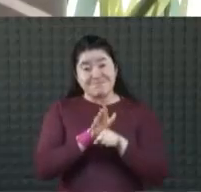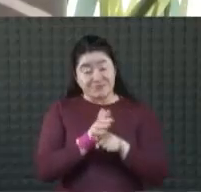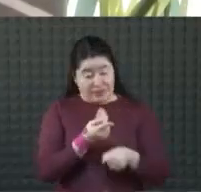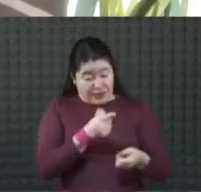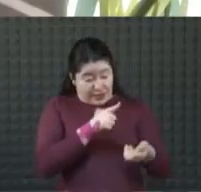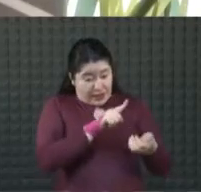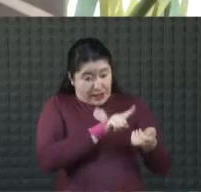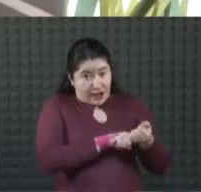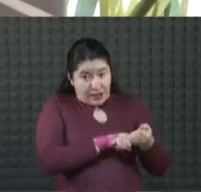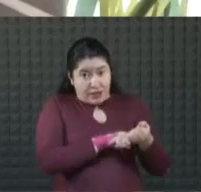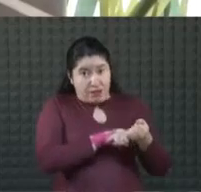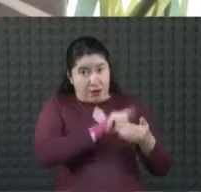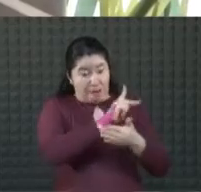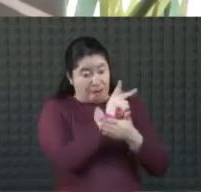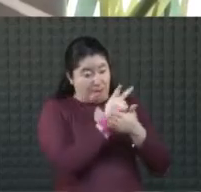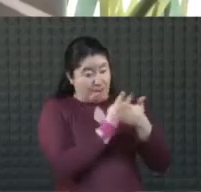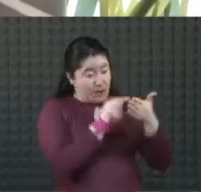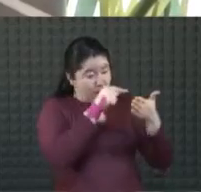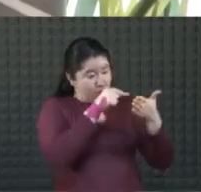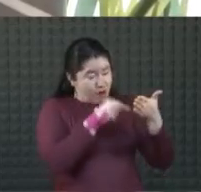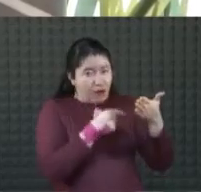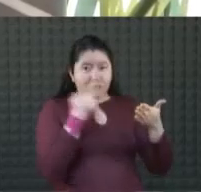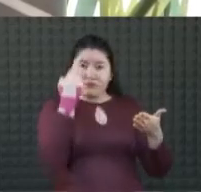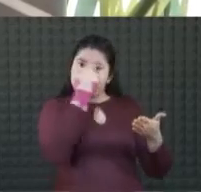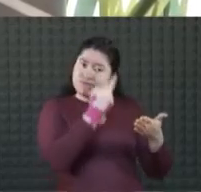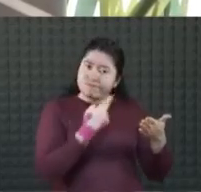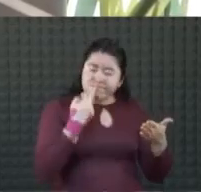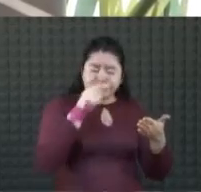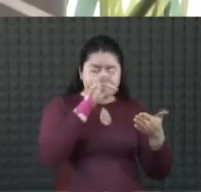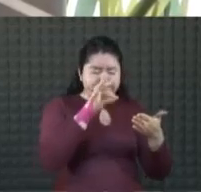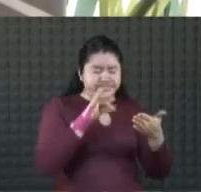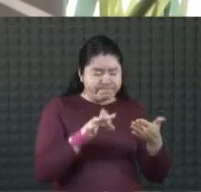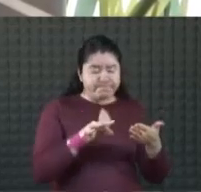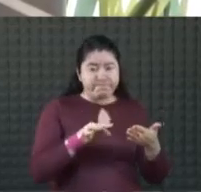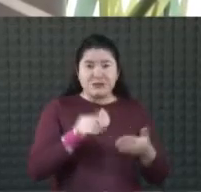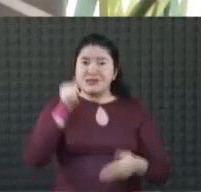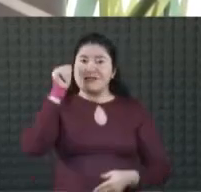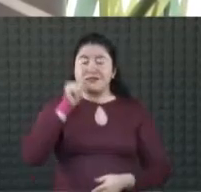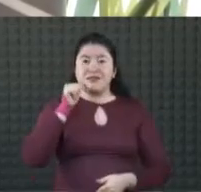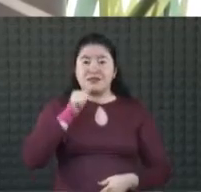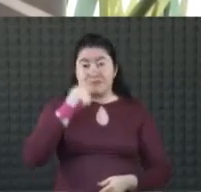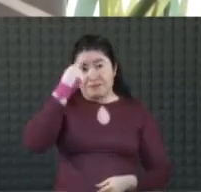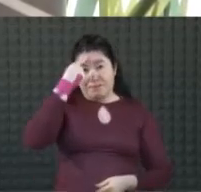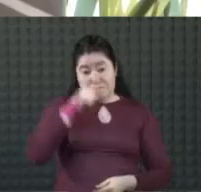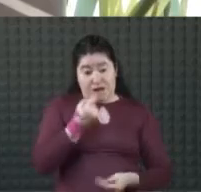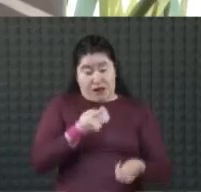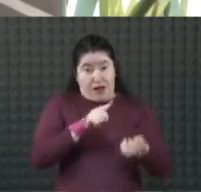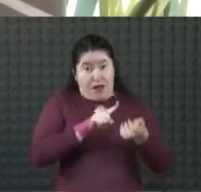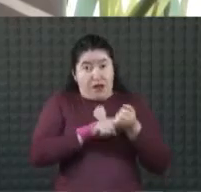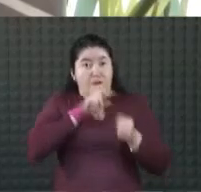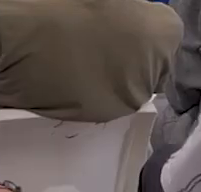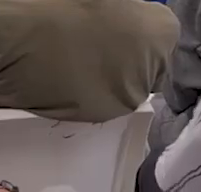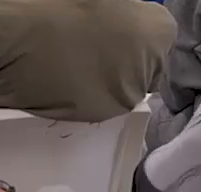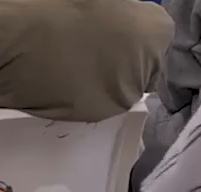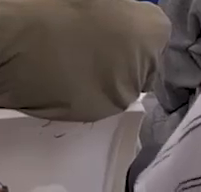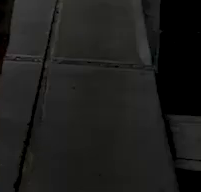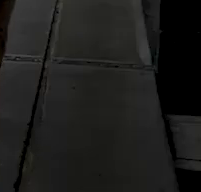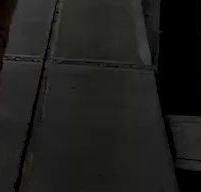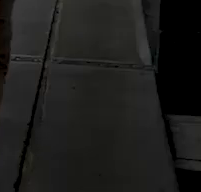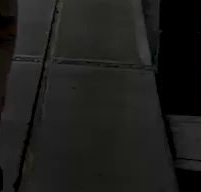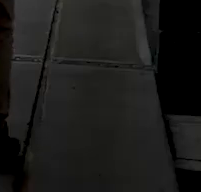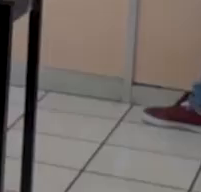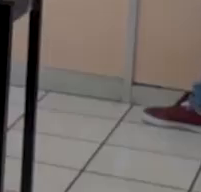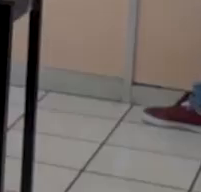académica, que estamos revisando los planes de estudio como se deben de revisar permanentemente para cada vez tener mejores indicadores y que